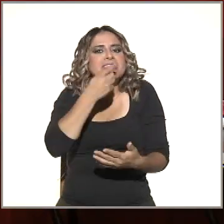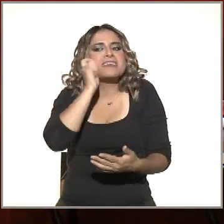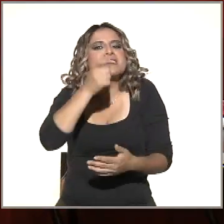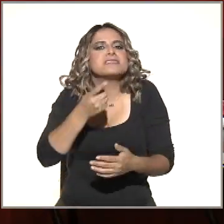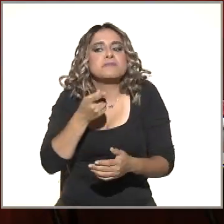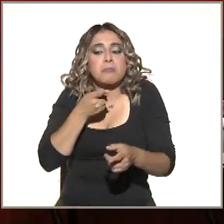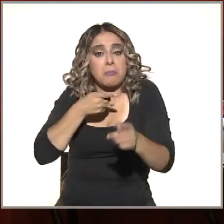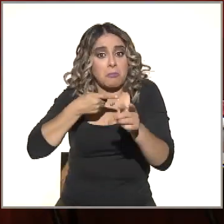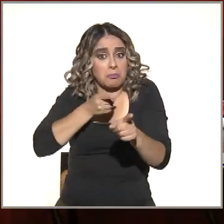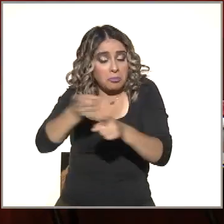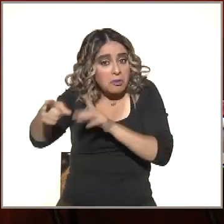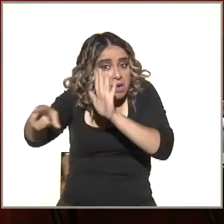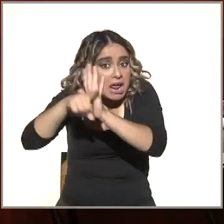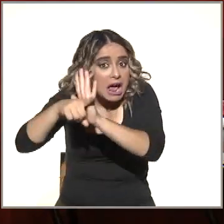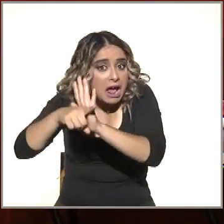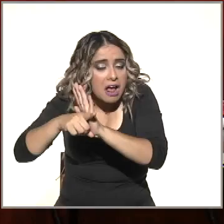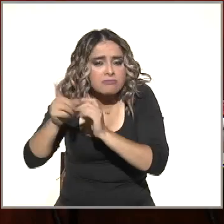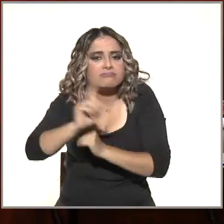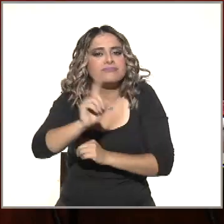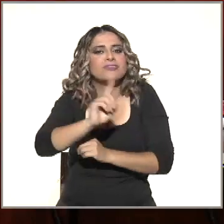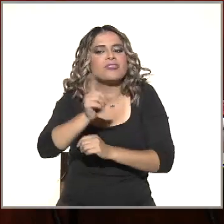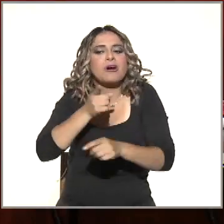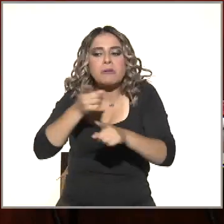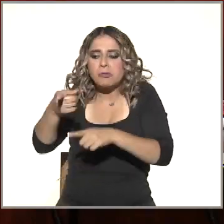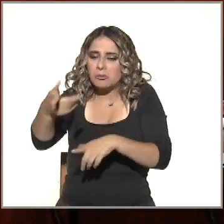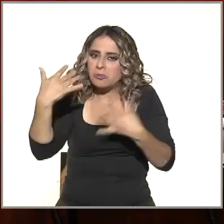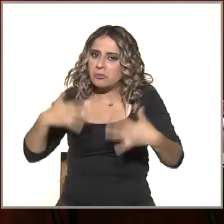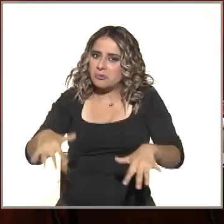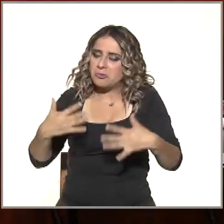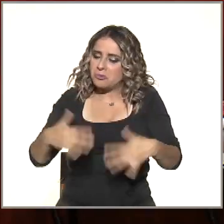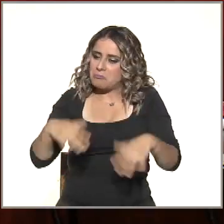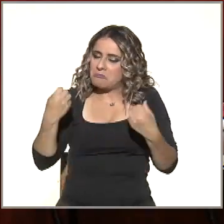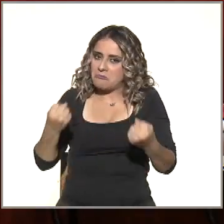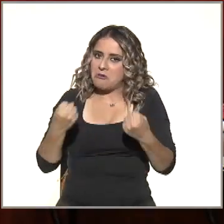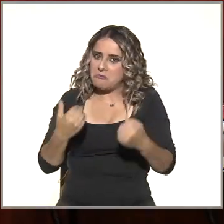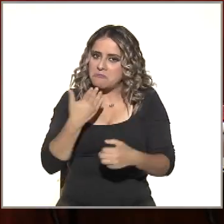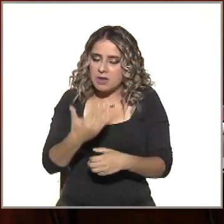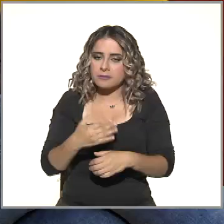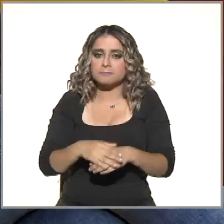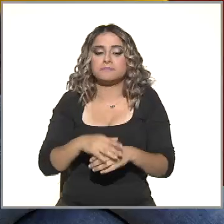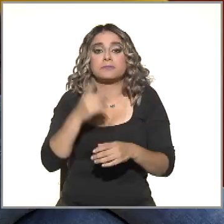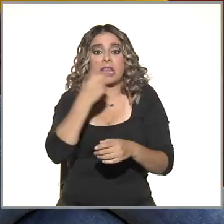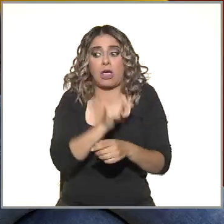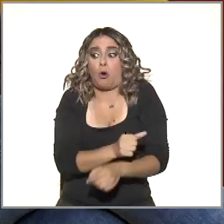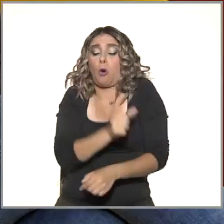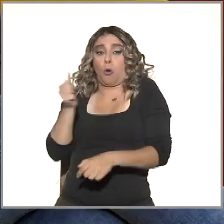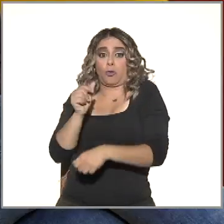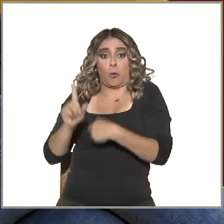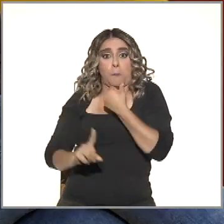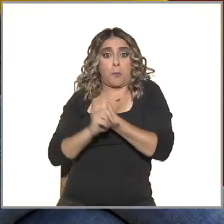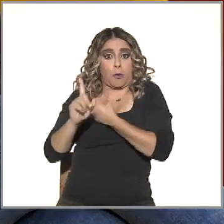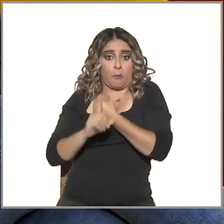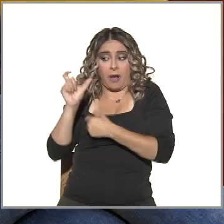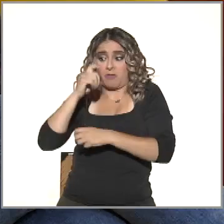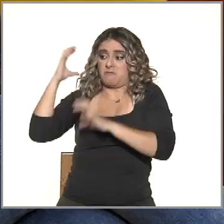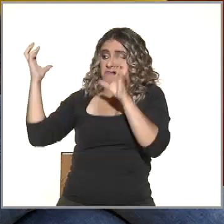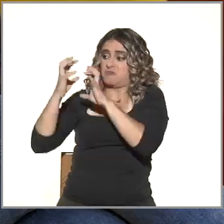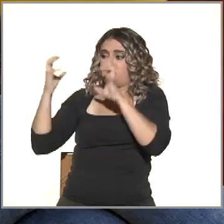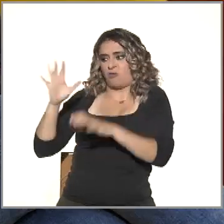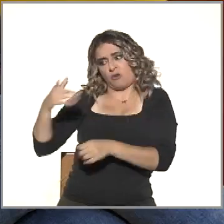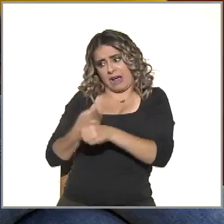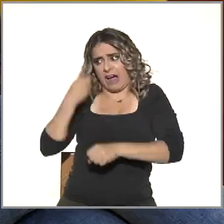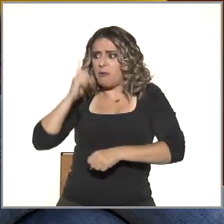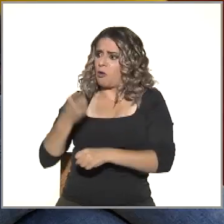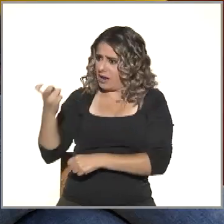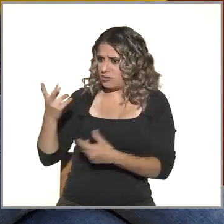apreciando, que no es lo mismo que en una situación de conflicto, en decirle al otro, oye, cabrón,